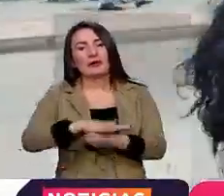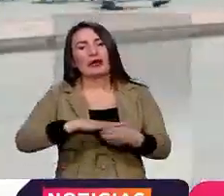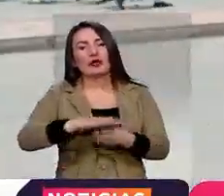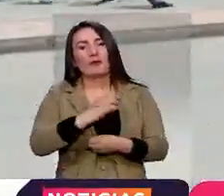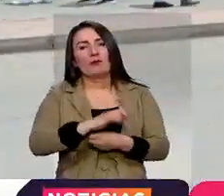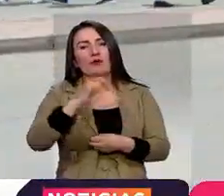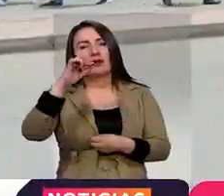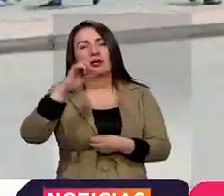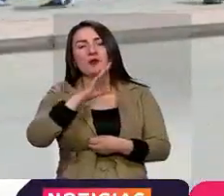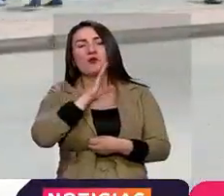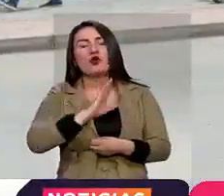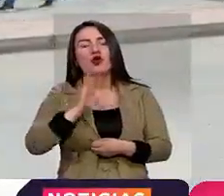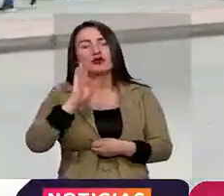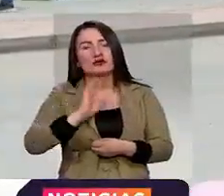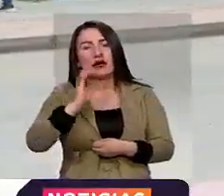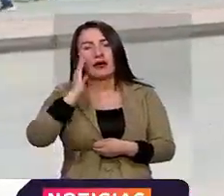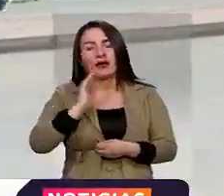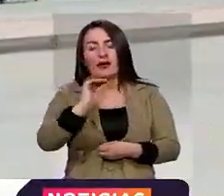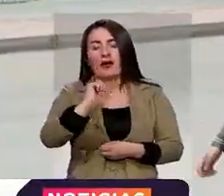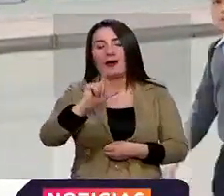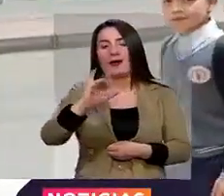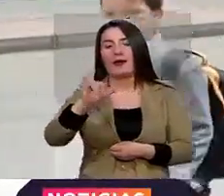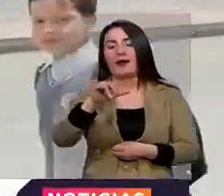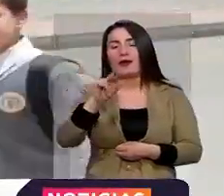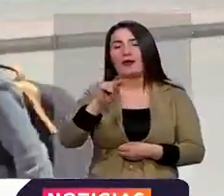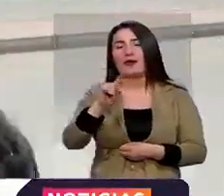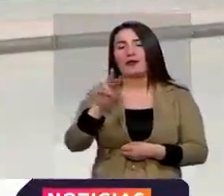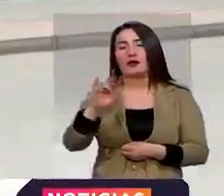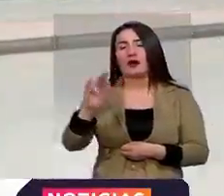localidad de bosa alejandro rincón noticias capital